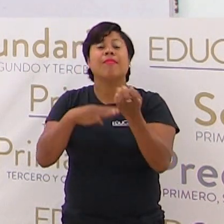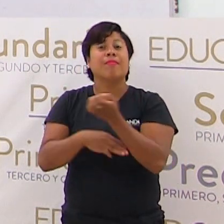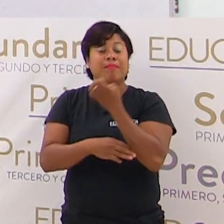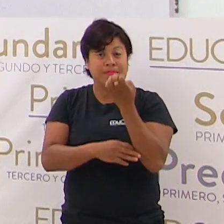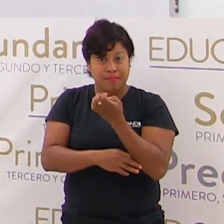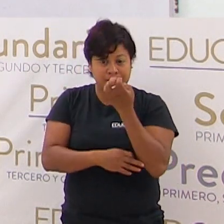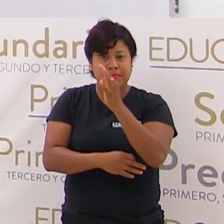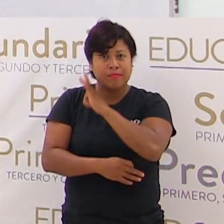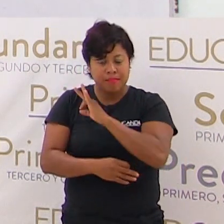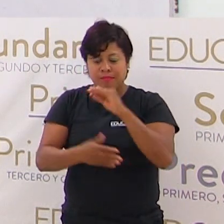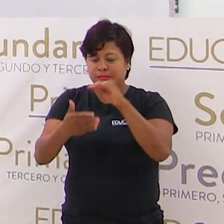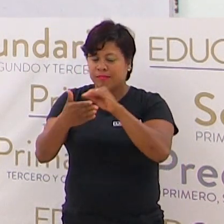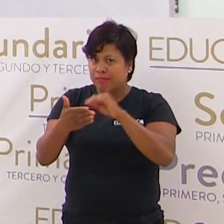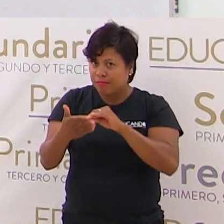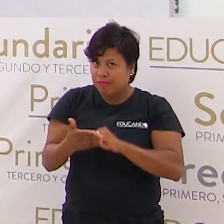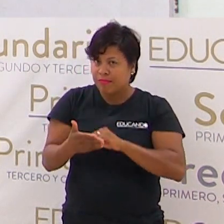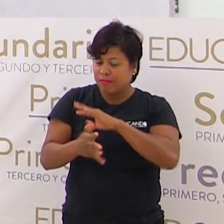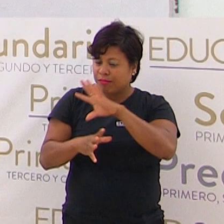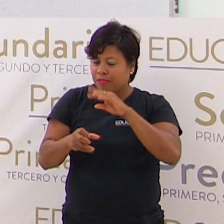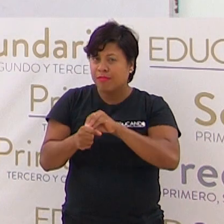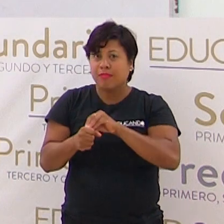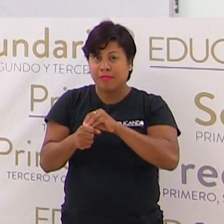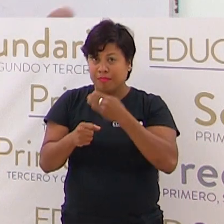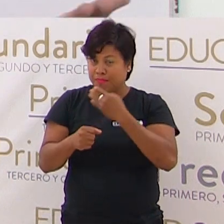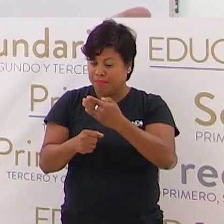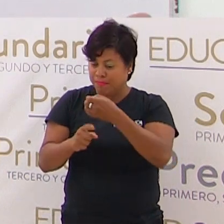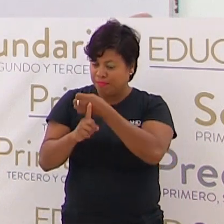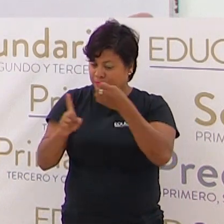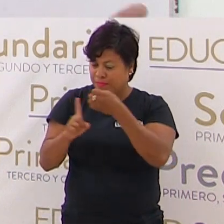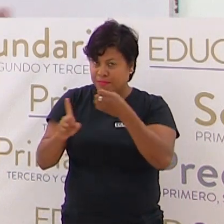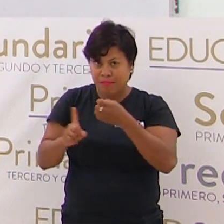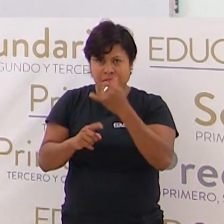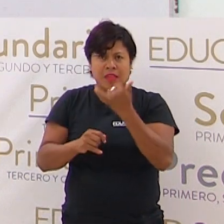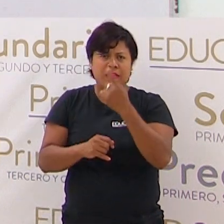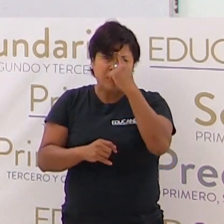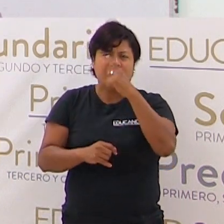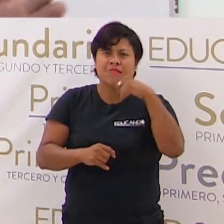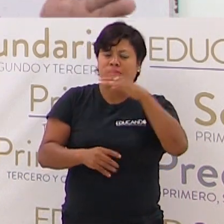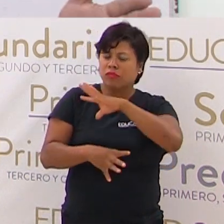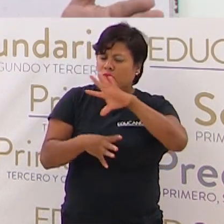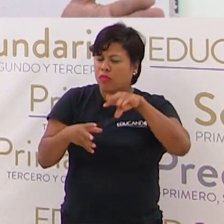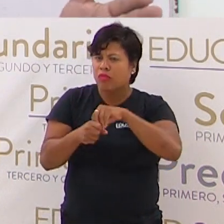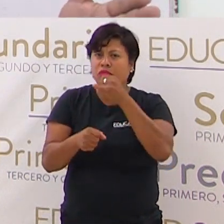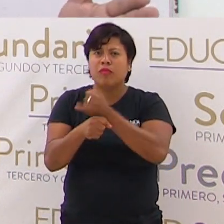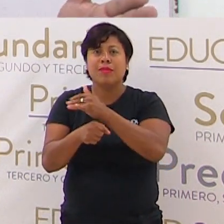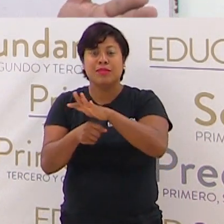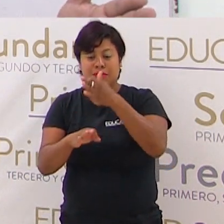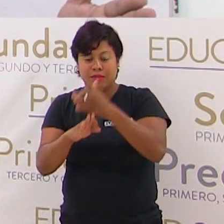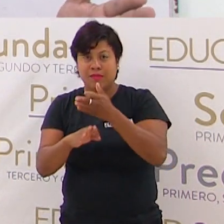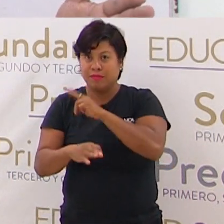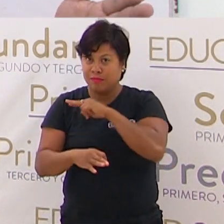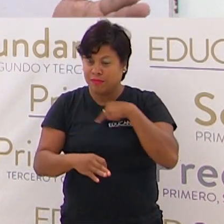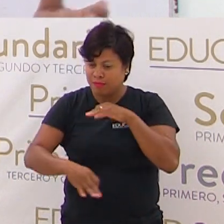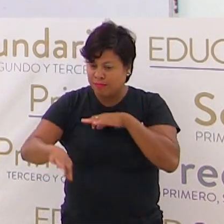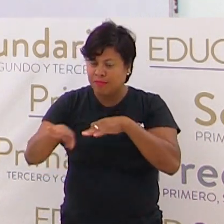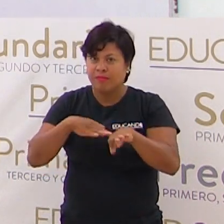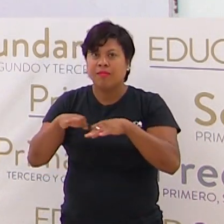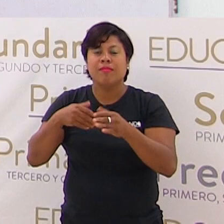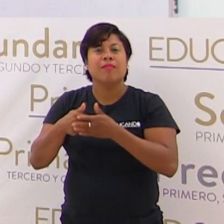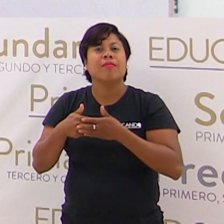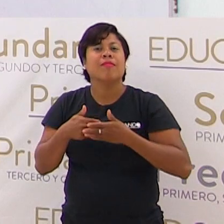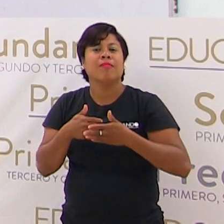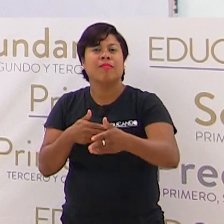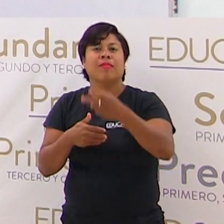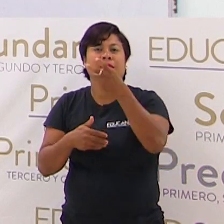materiales escolares puedas organizar y esquematizar de forma coherente y sencilla toda la información que vamos a estar trabajando a